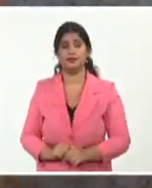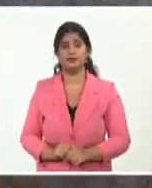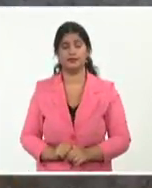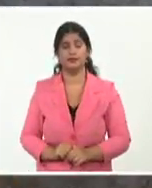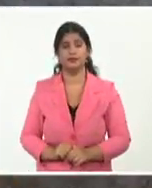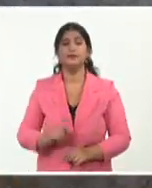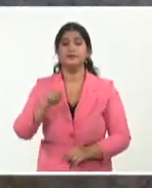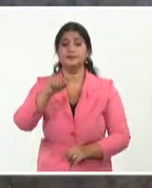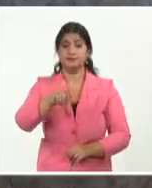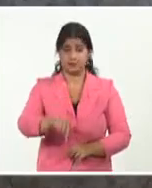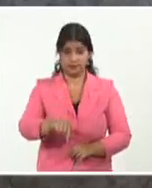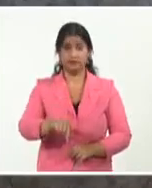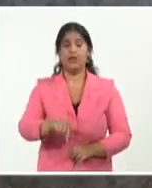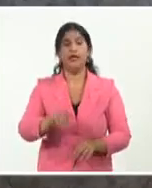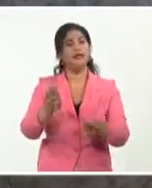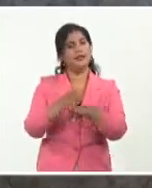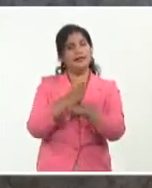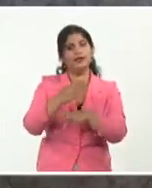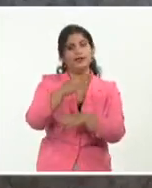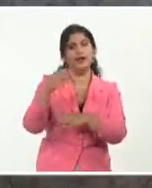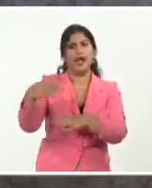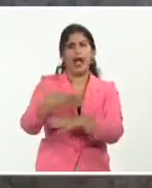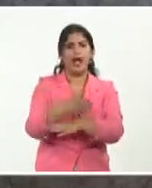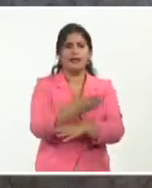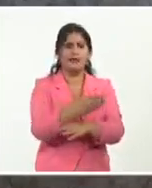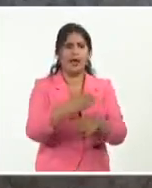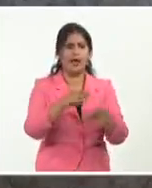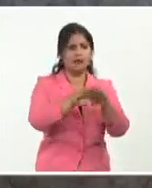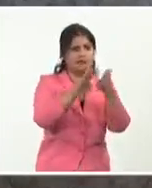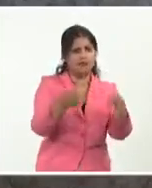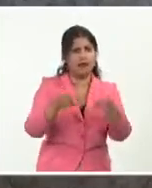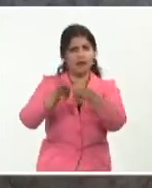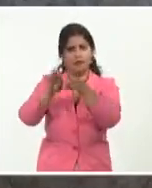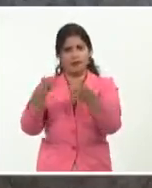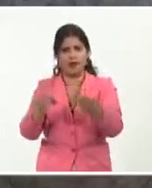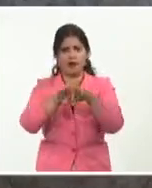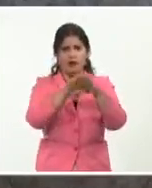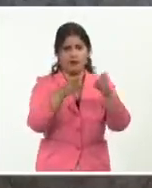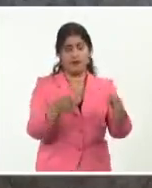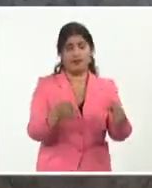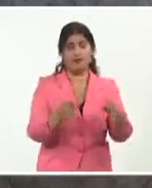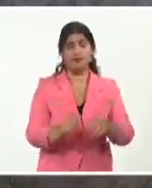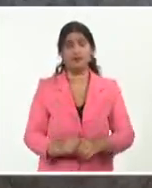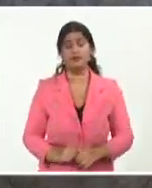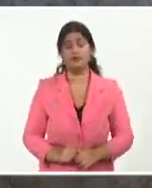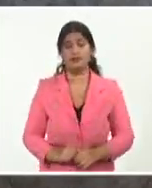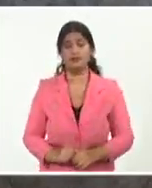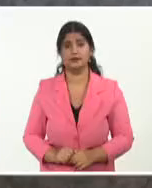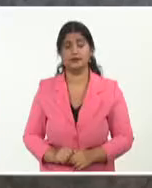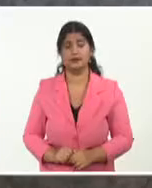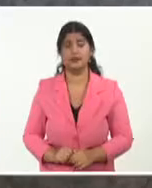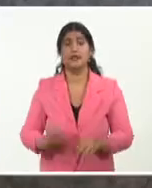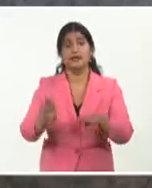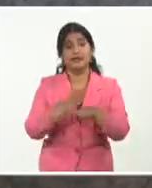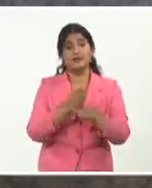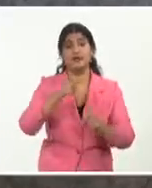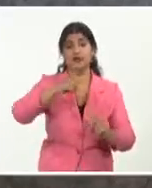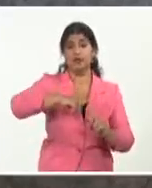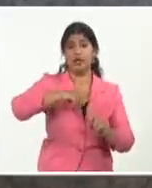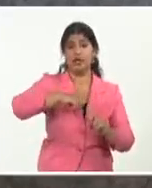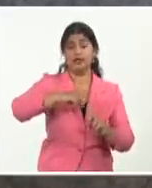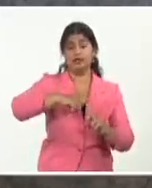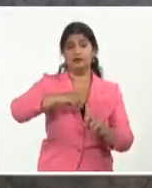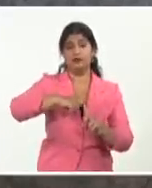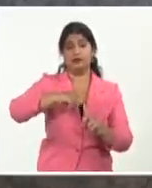distintas maneras y además con microfragmentos, que es un tipo de técnica que se utiliza más bien en corales de